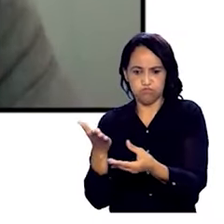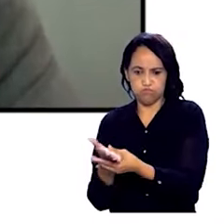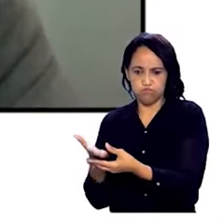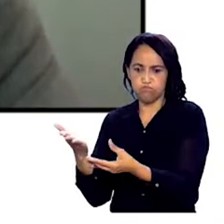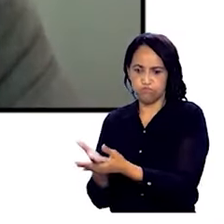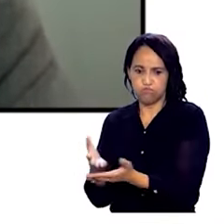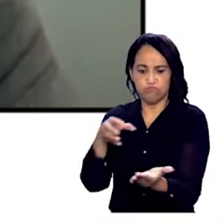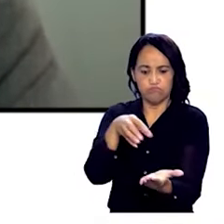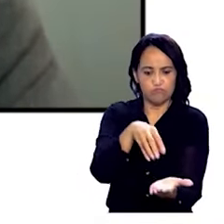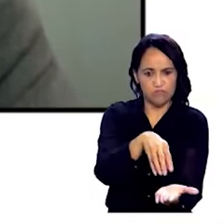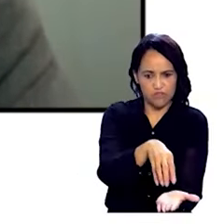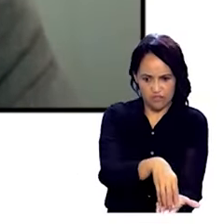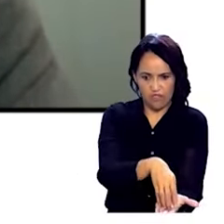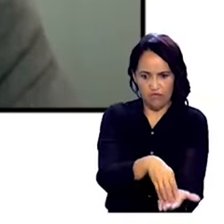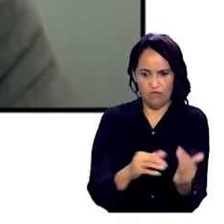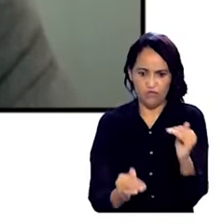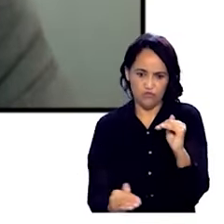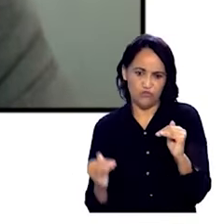sua